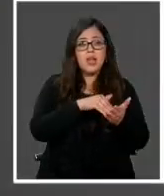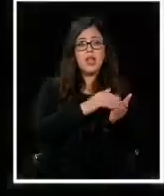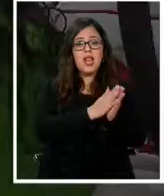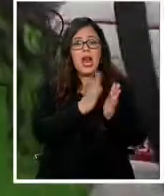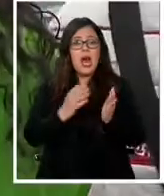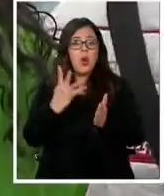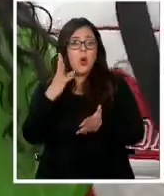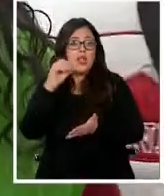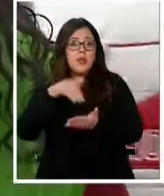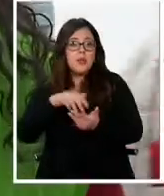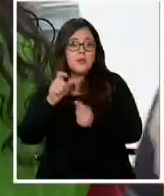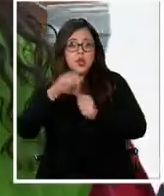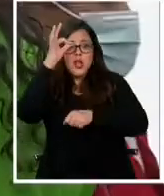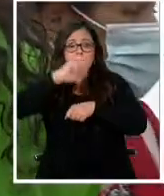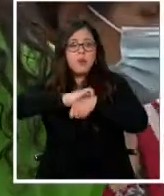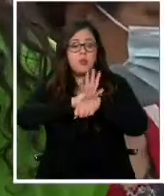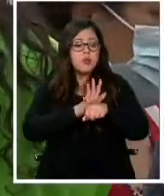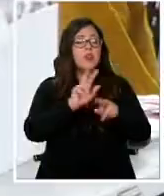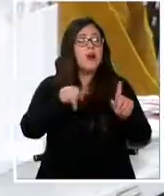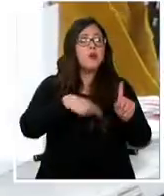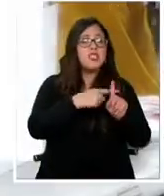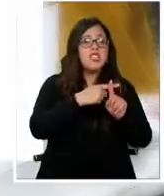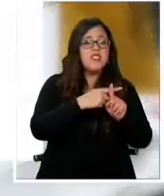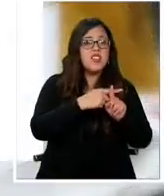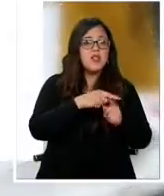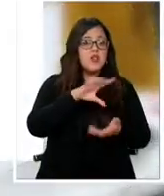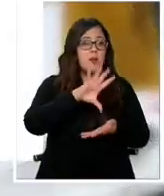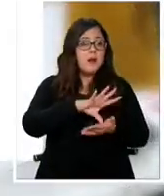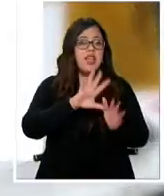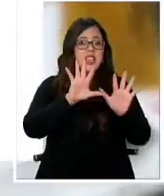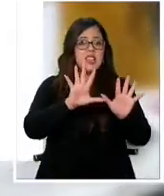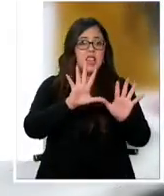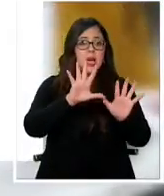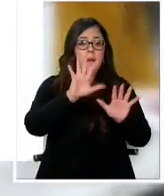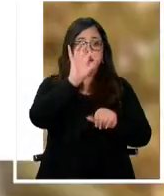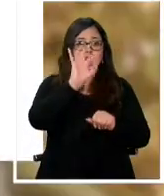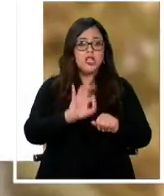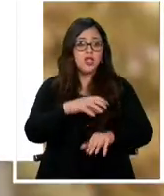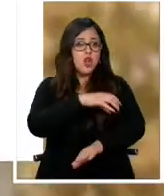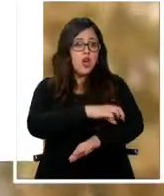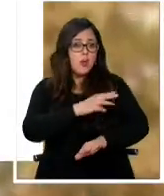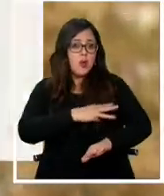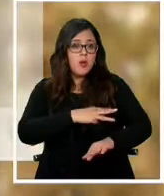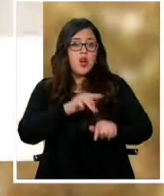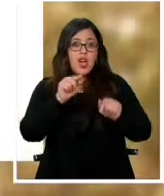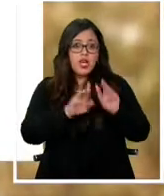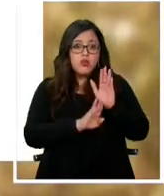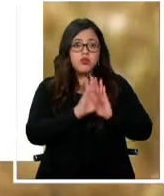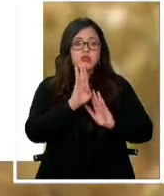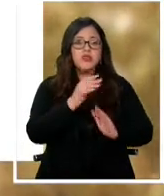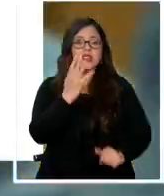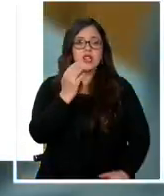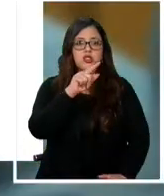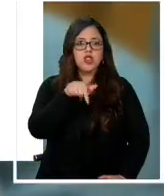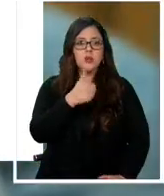casos. La positividad a nivel nacional ya supera el 10% y en la región metropolitana este índice alcanza